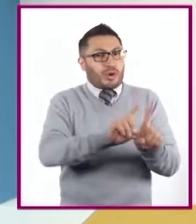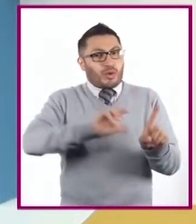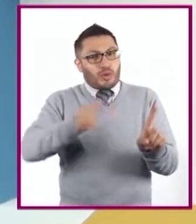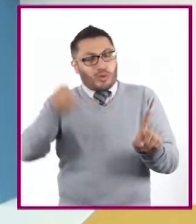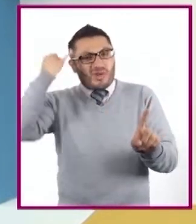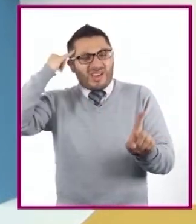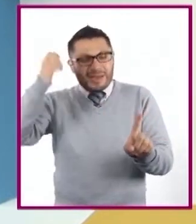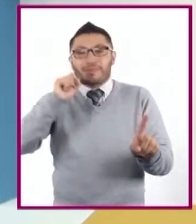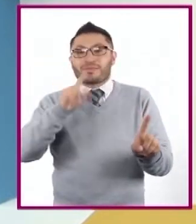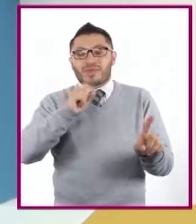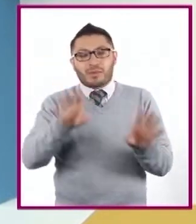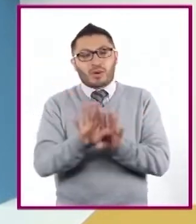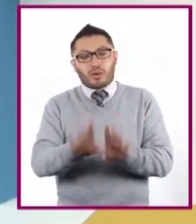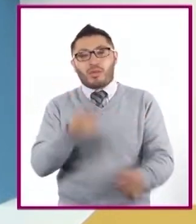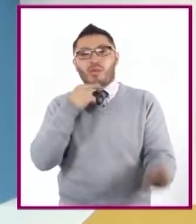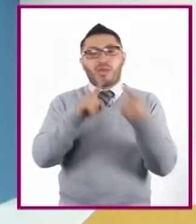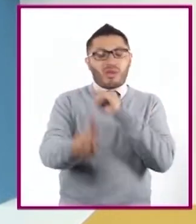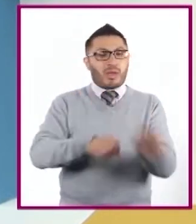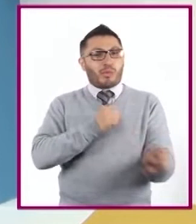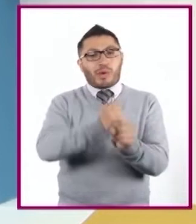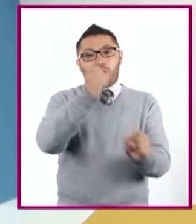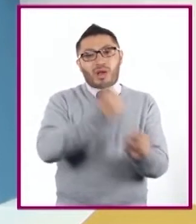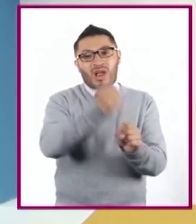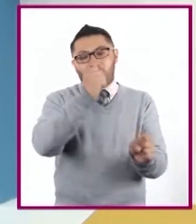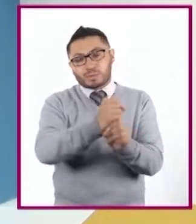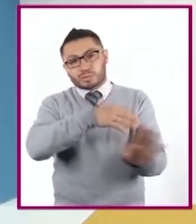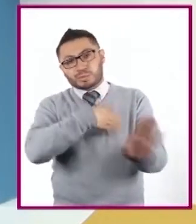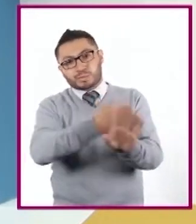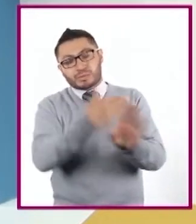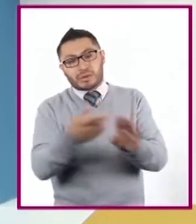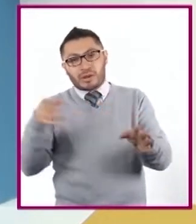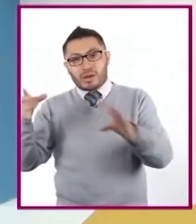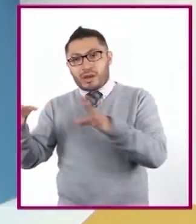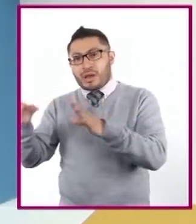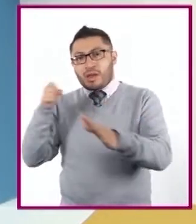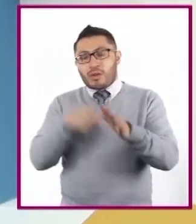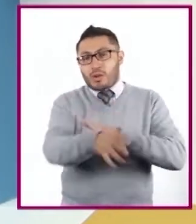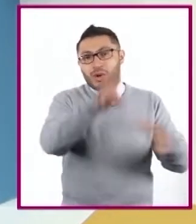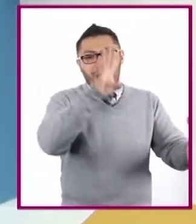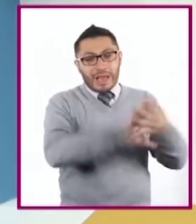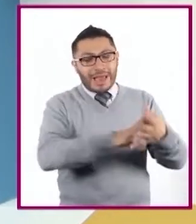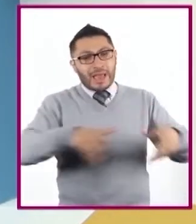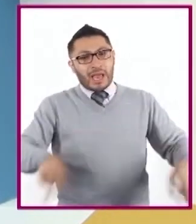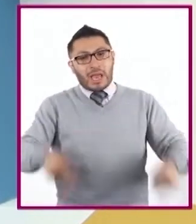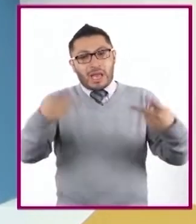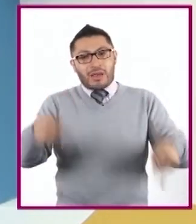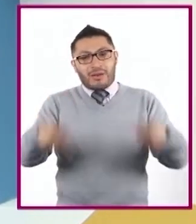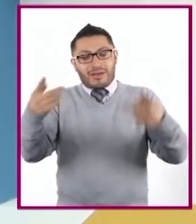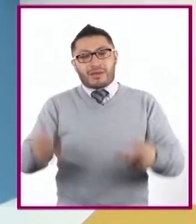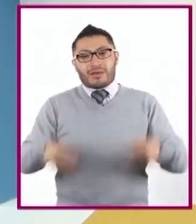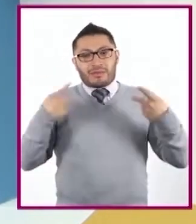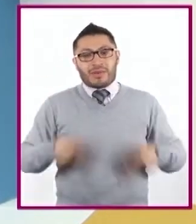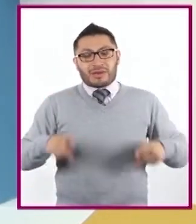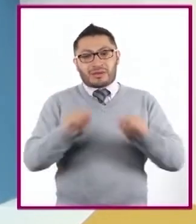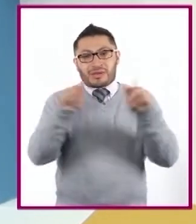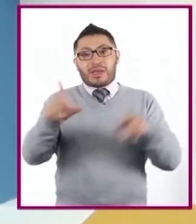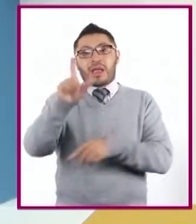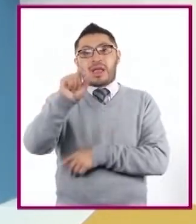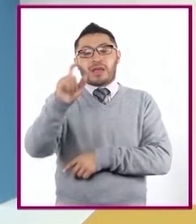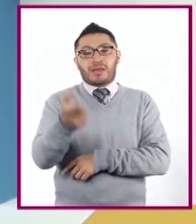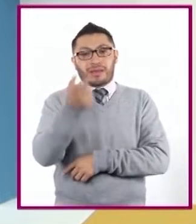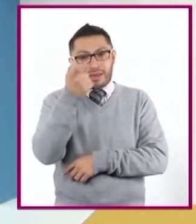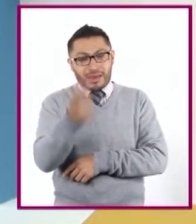también se quejaron de ser golpeados, maltratados, encarcelados y vendidos a los obrajeros tlaxcaltecas en 20 pesos,